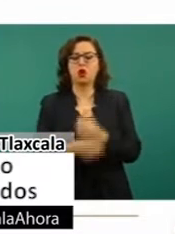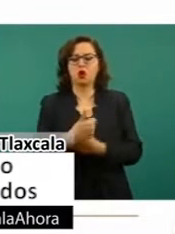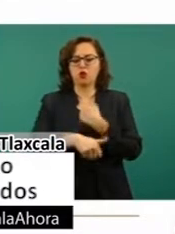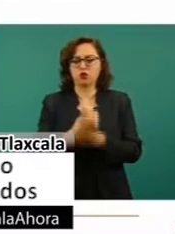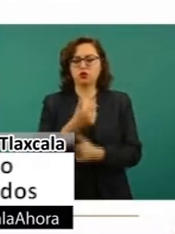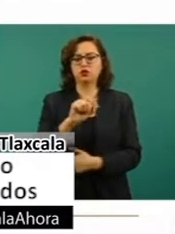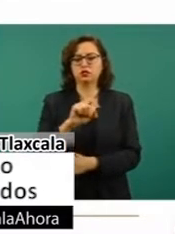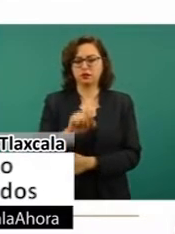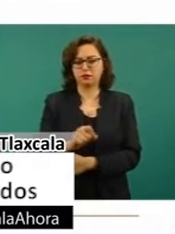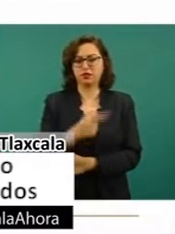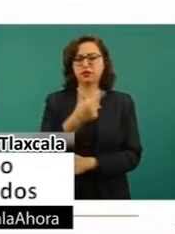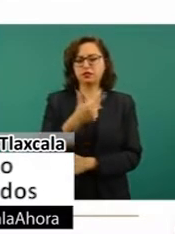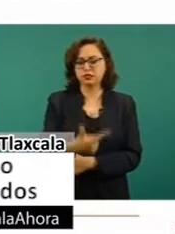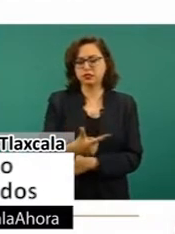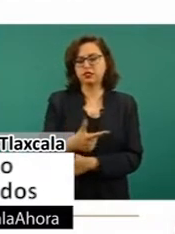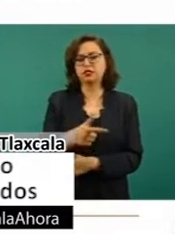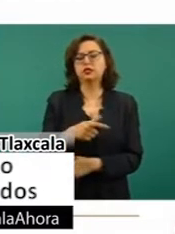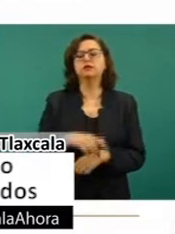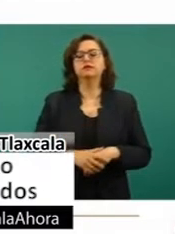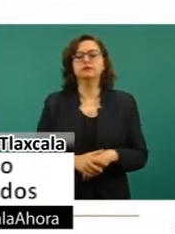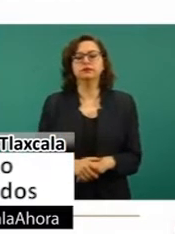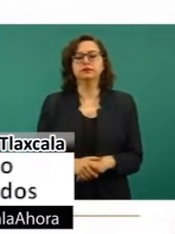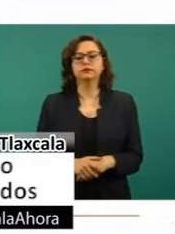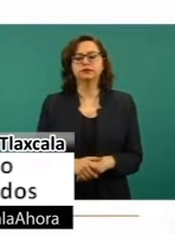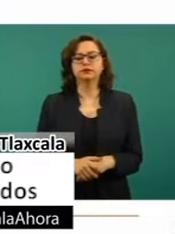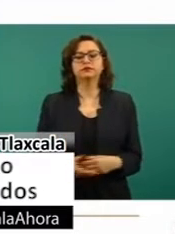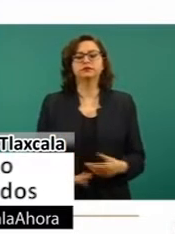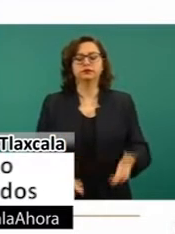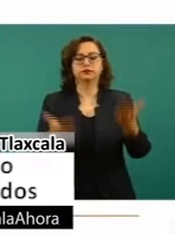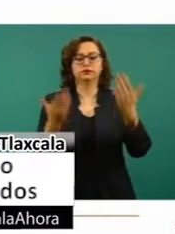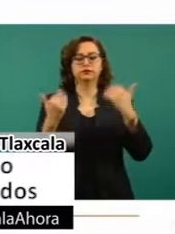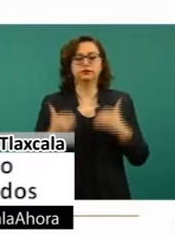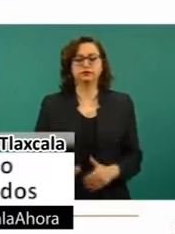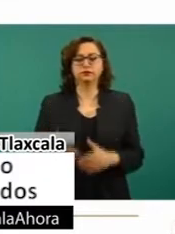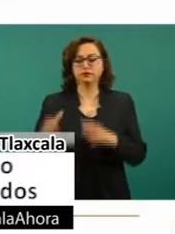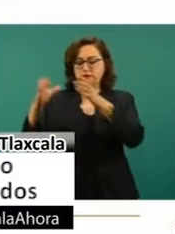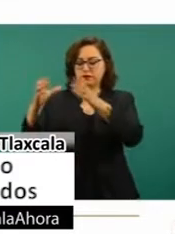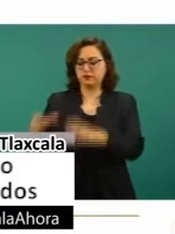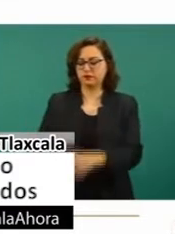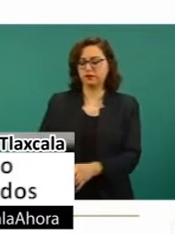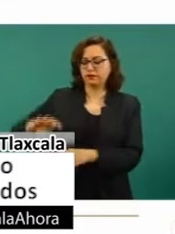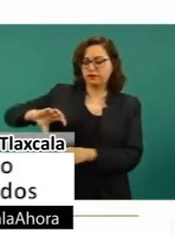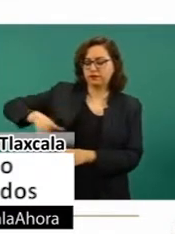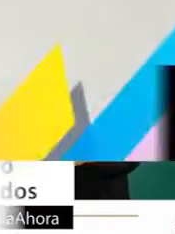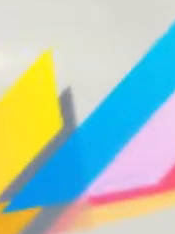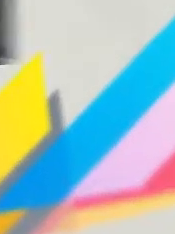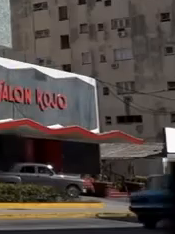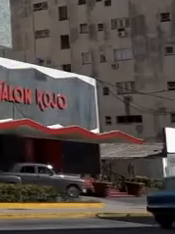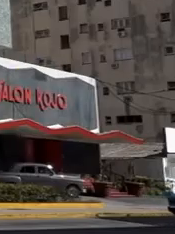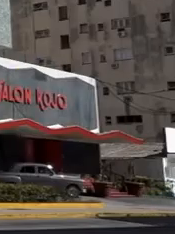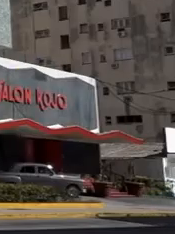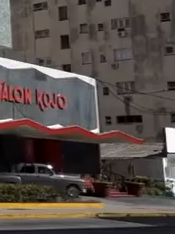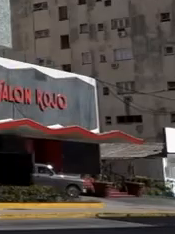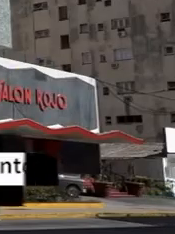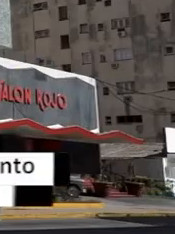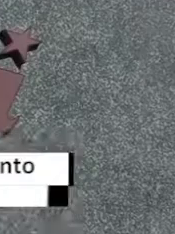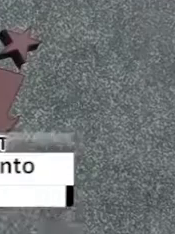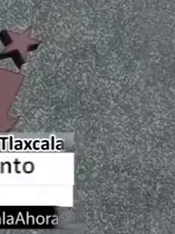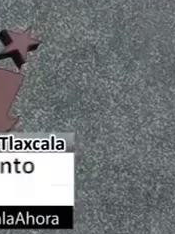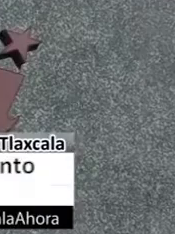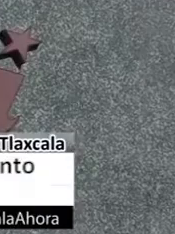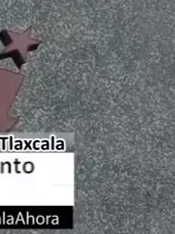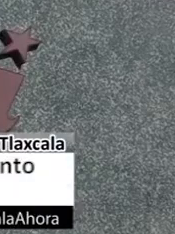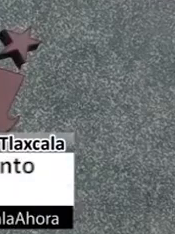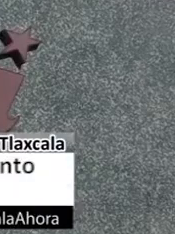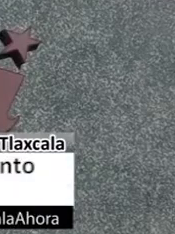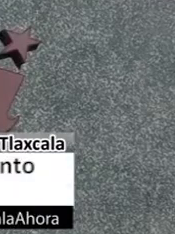esta problemática que se ha presentado en varias entidades, principalmente en la Ciudad de México. Cuba dispuso una veintena de